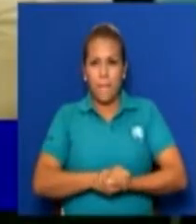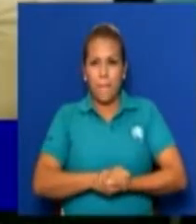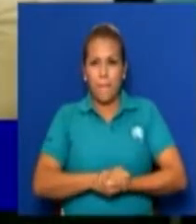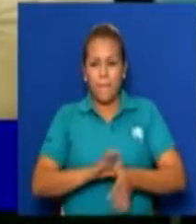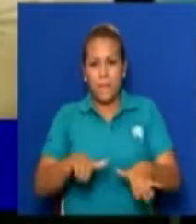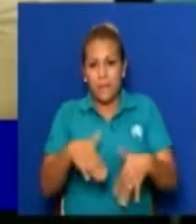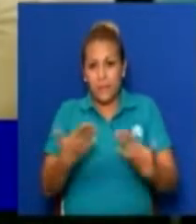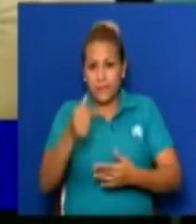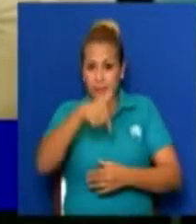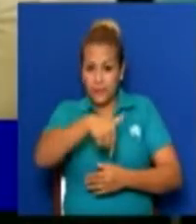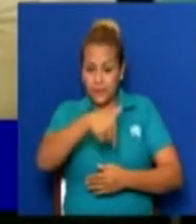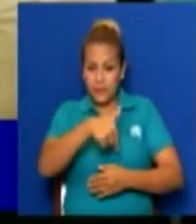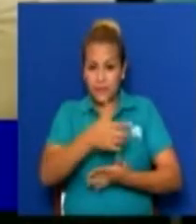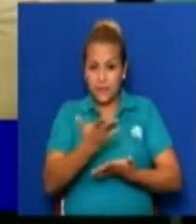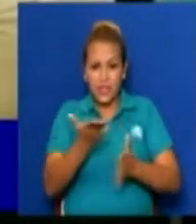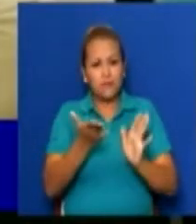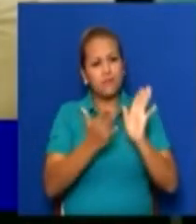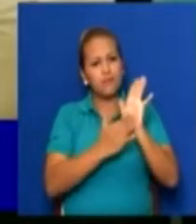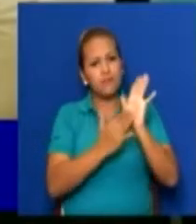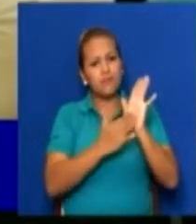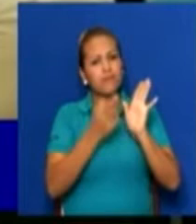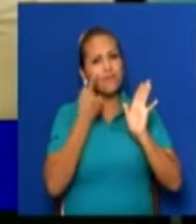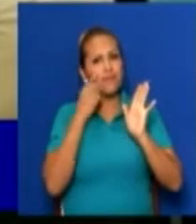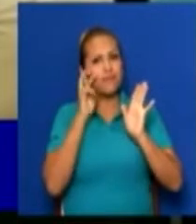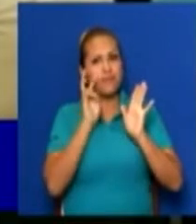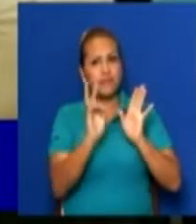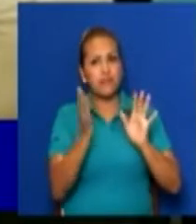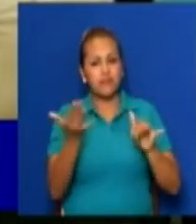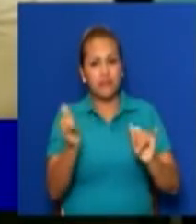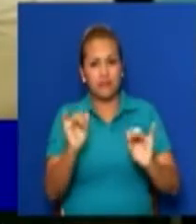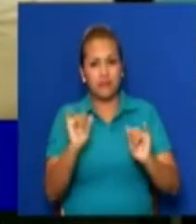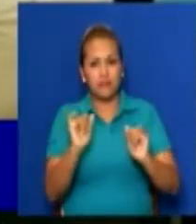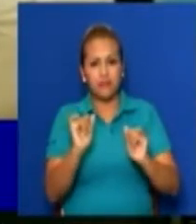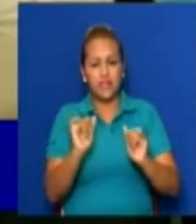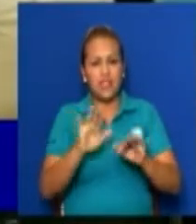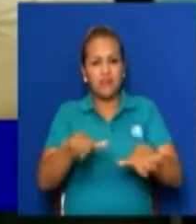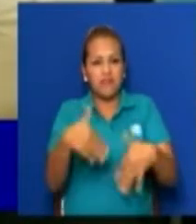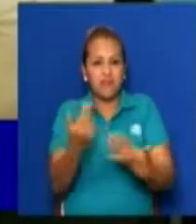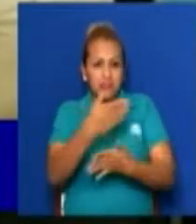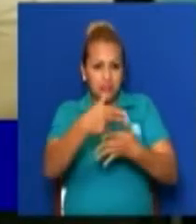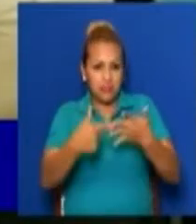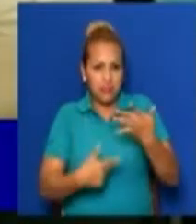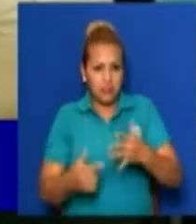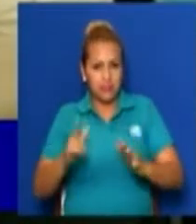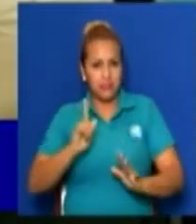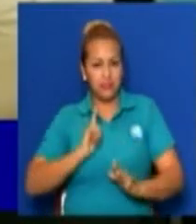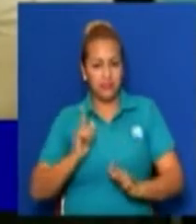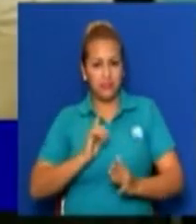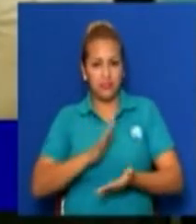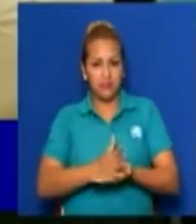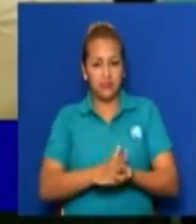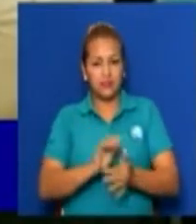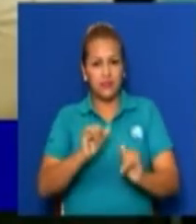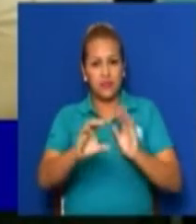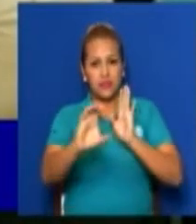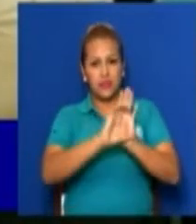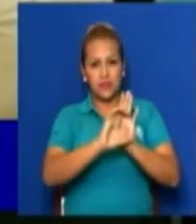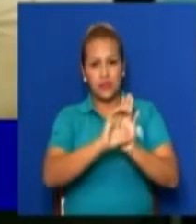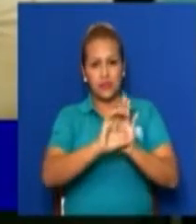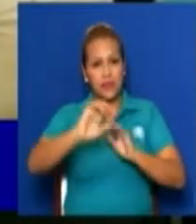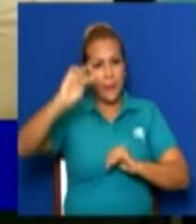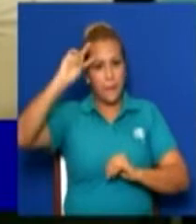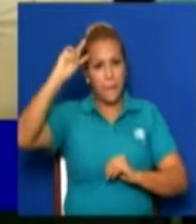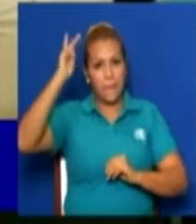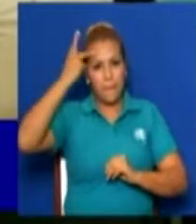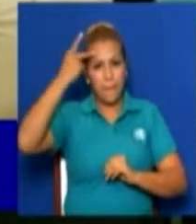Entonces, ahí en esta lámina podemos ver las disposiciones que contiene la Constitución